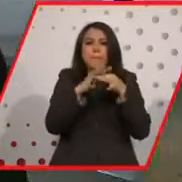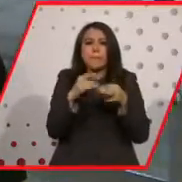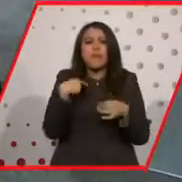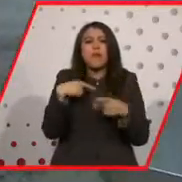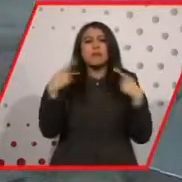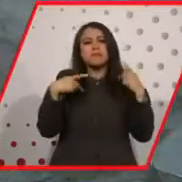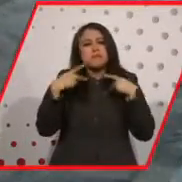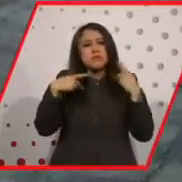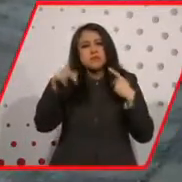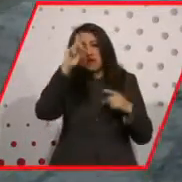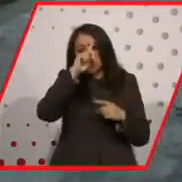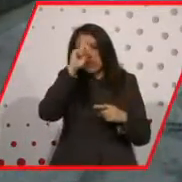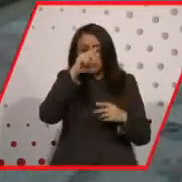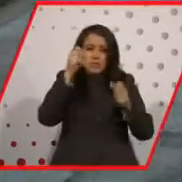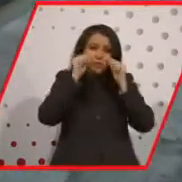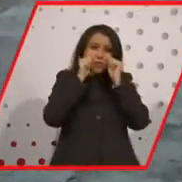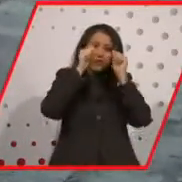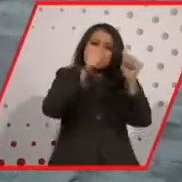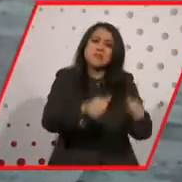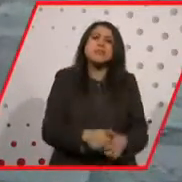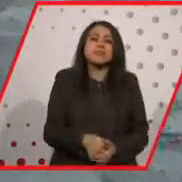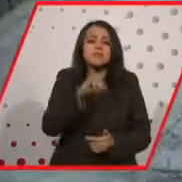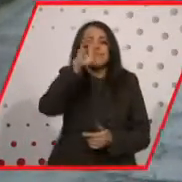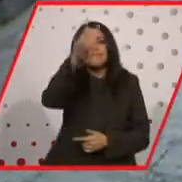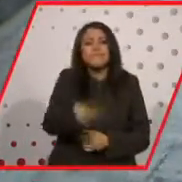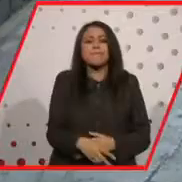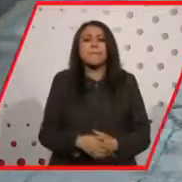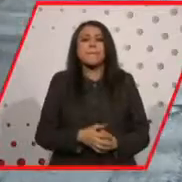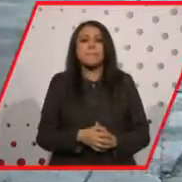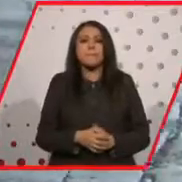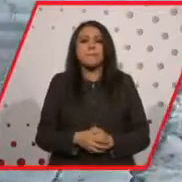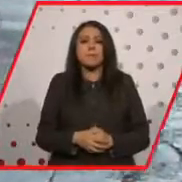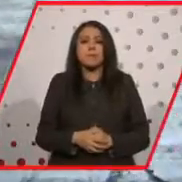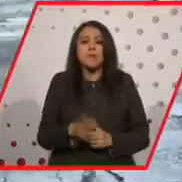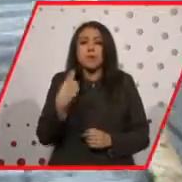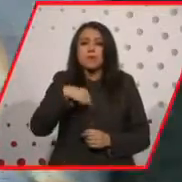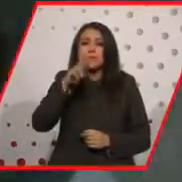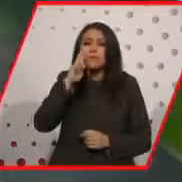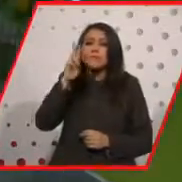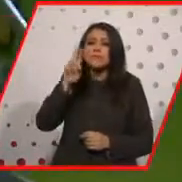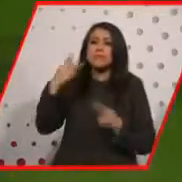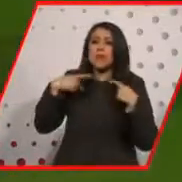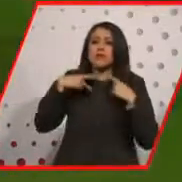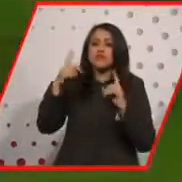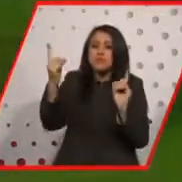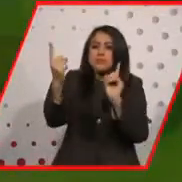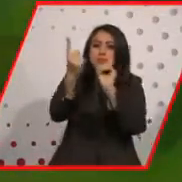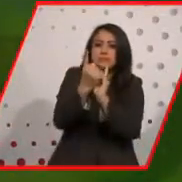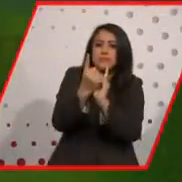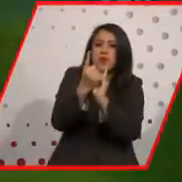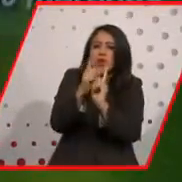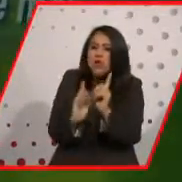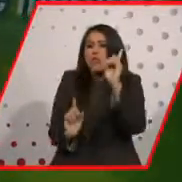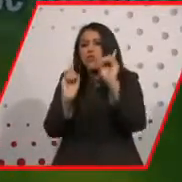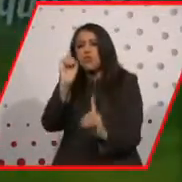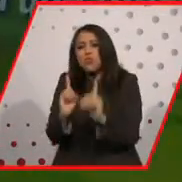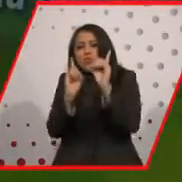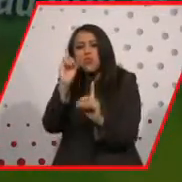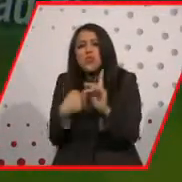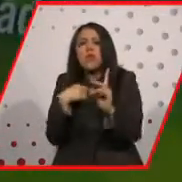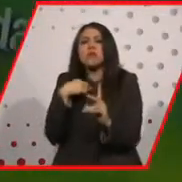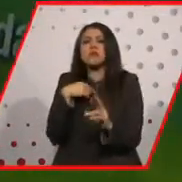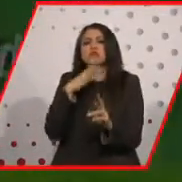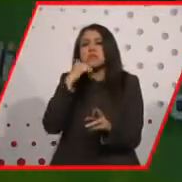clientes. Es correcto. De este lado vamos a encontrar la atención personalizada, cualquier aclaración, reporte,